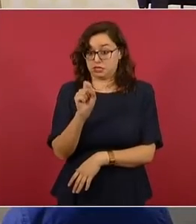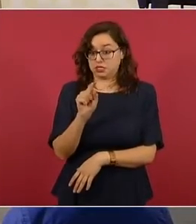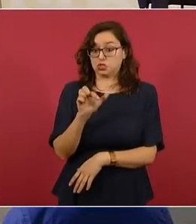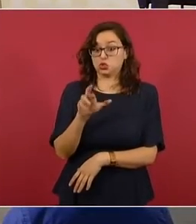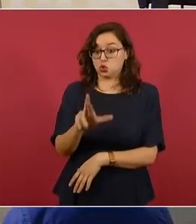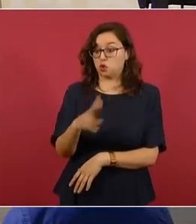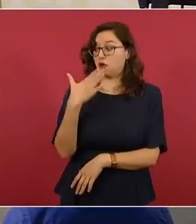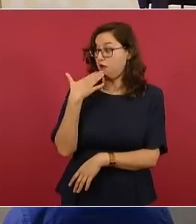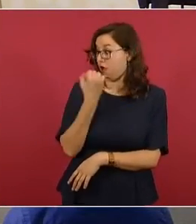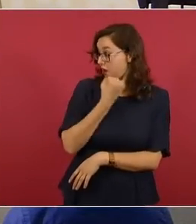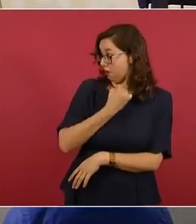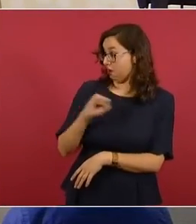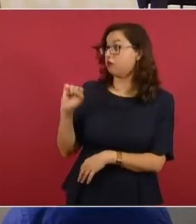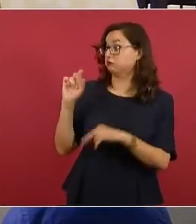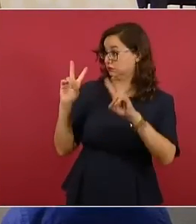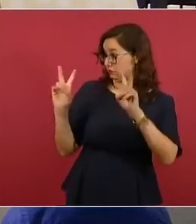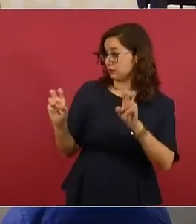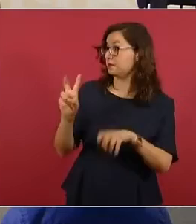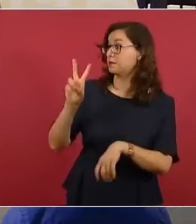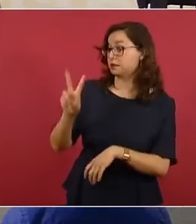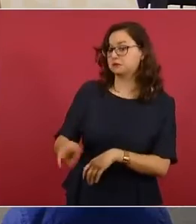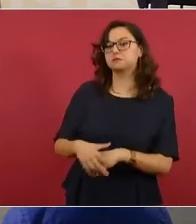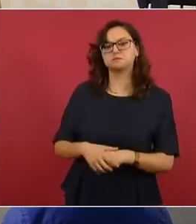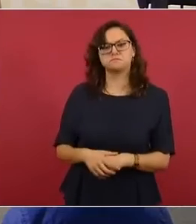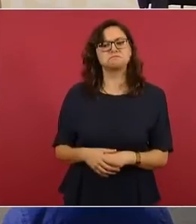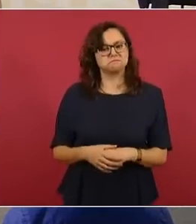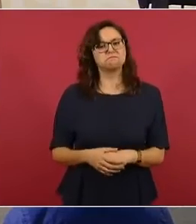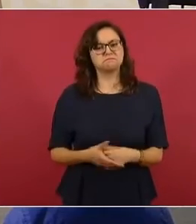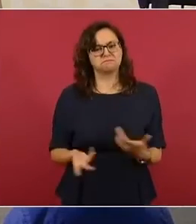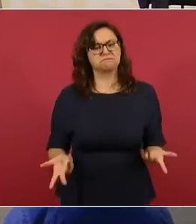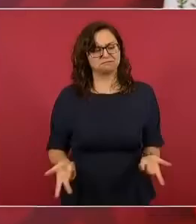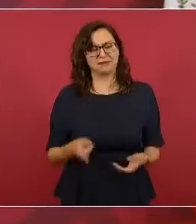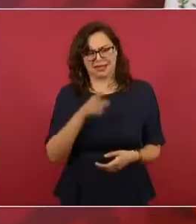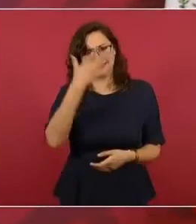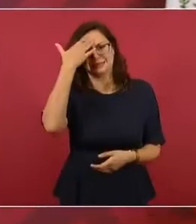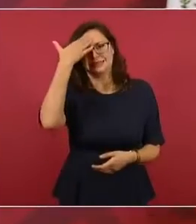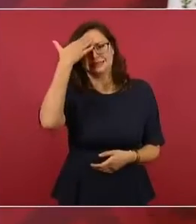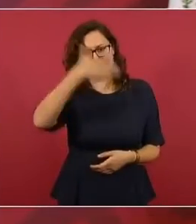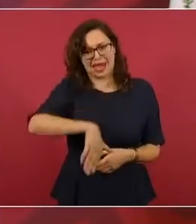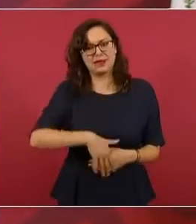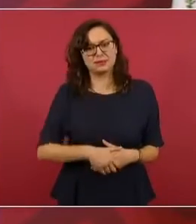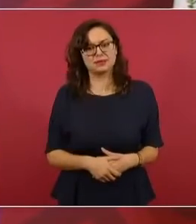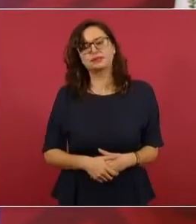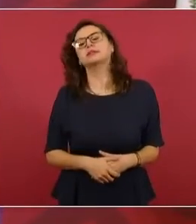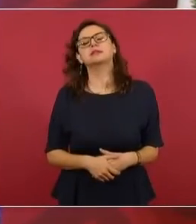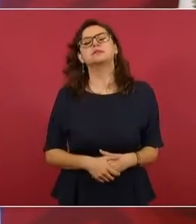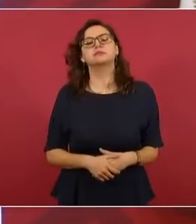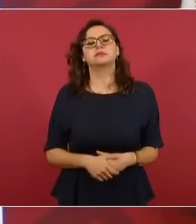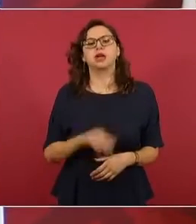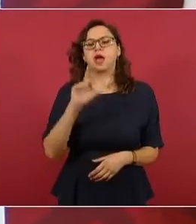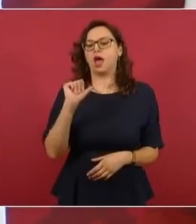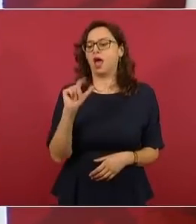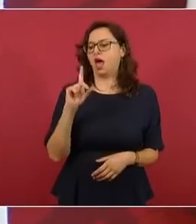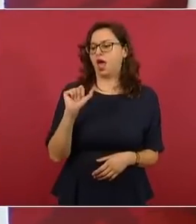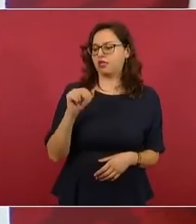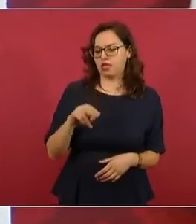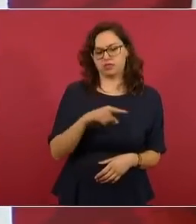tema. Que conoce, ya está tomando nota, ¿verdad? Y puede